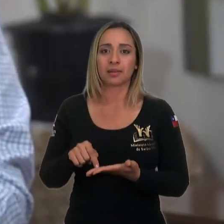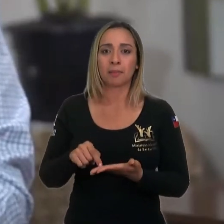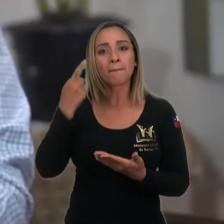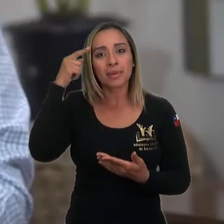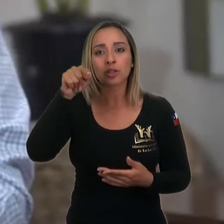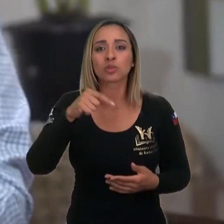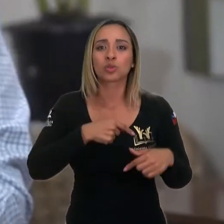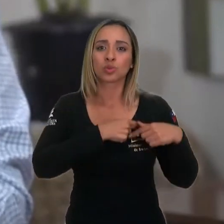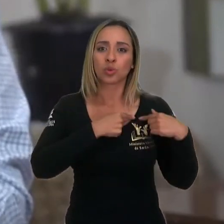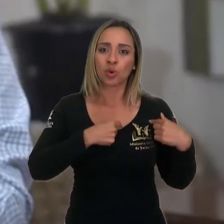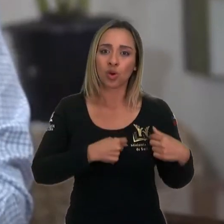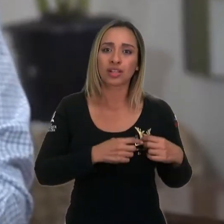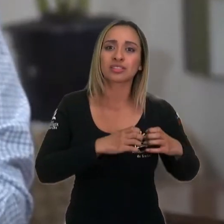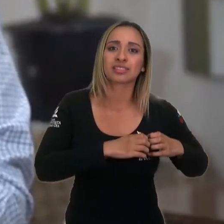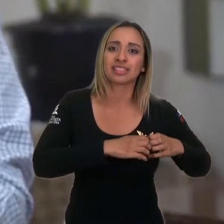el corazón a Jesús.